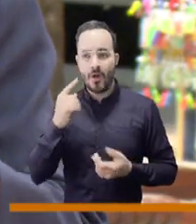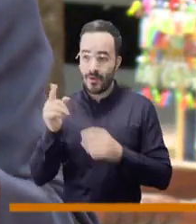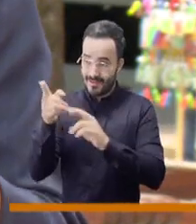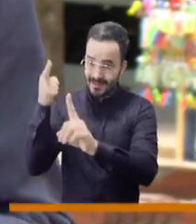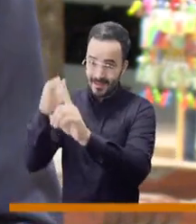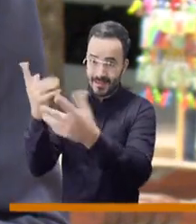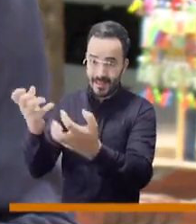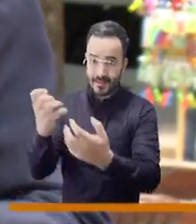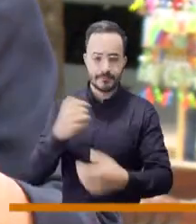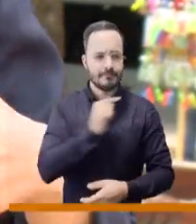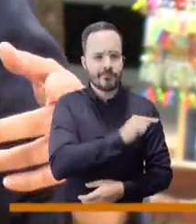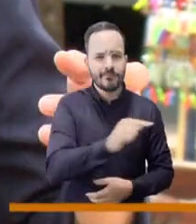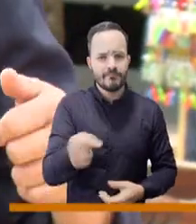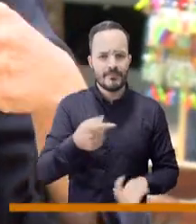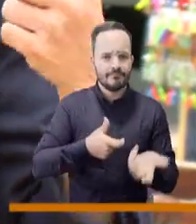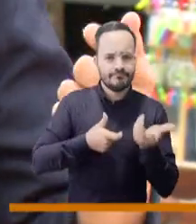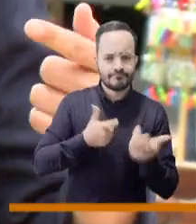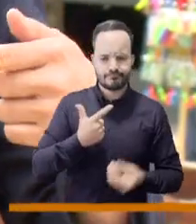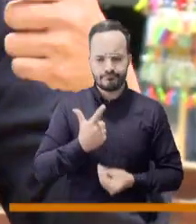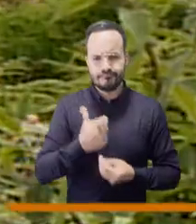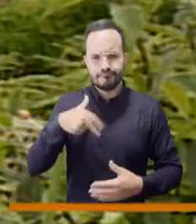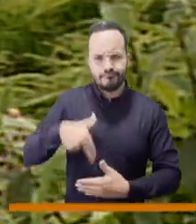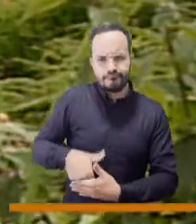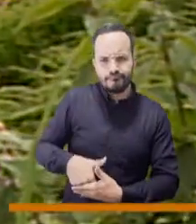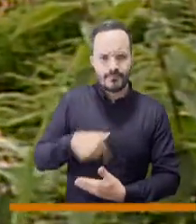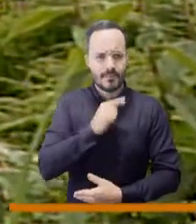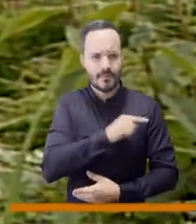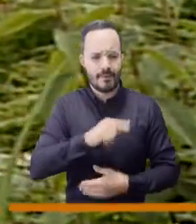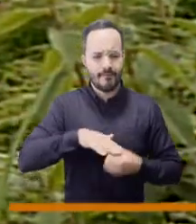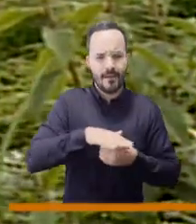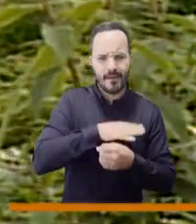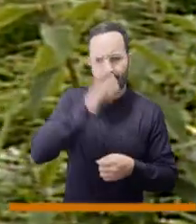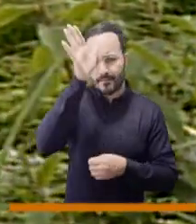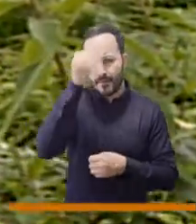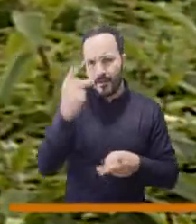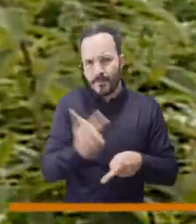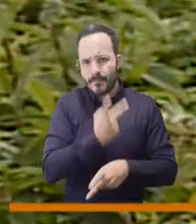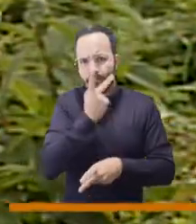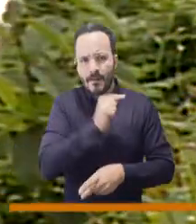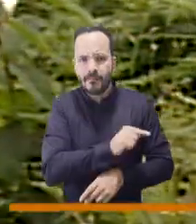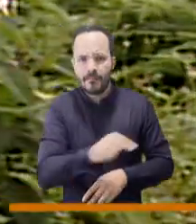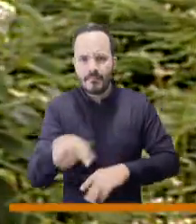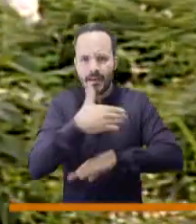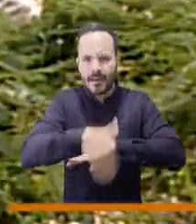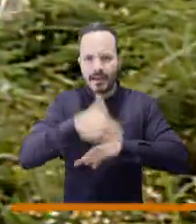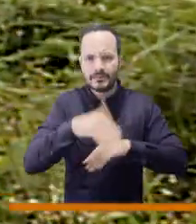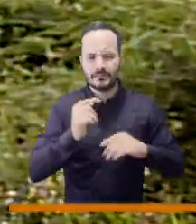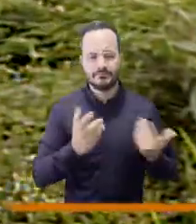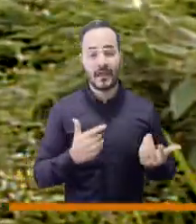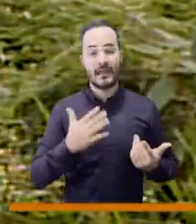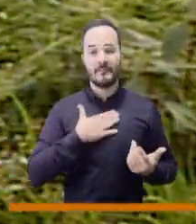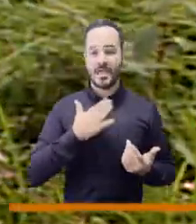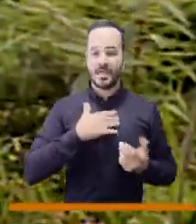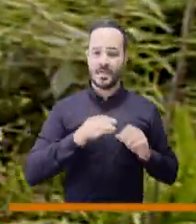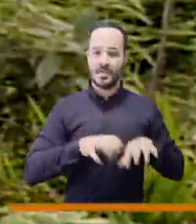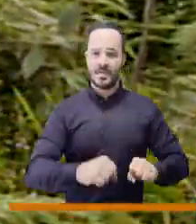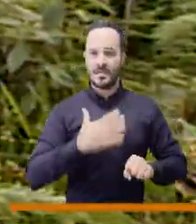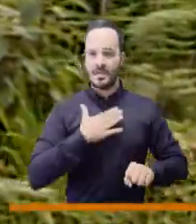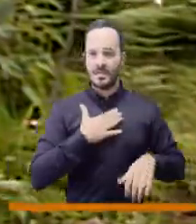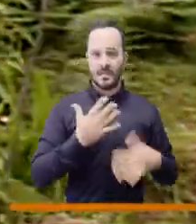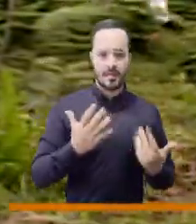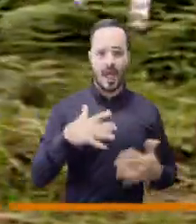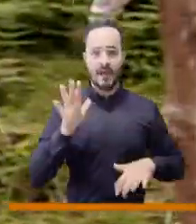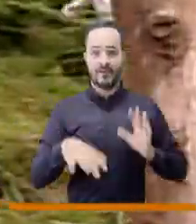tanto esos hombres en armas que se creen los dueños del barrio, de la calle, de todos los lugares y de